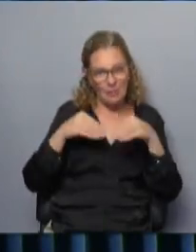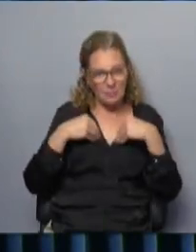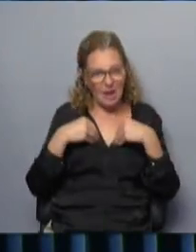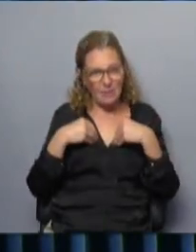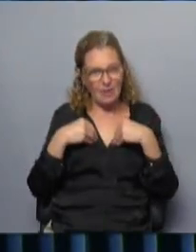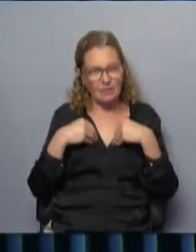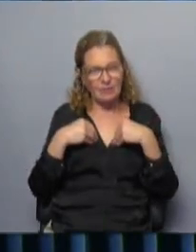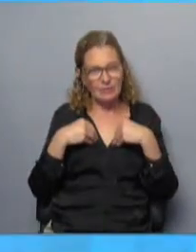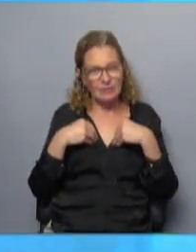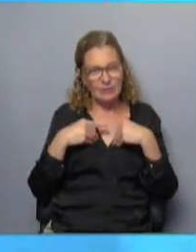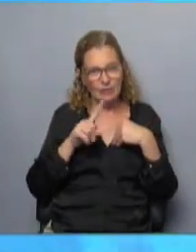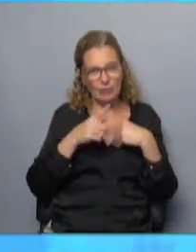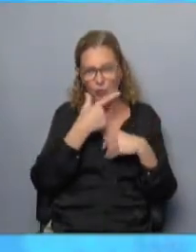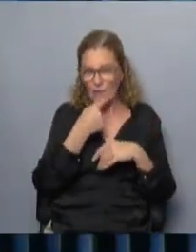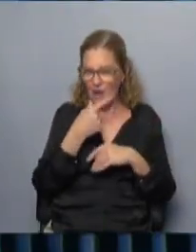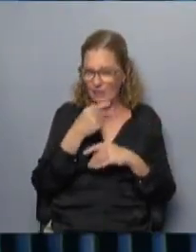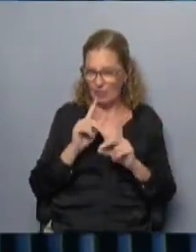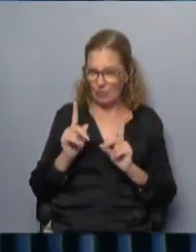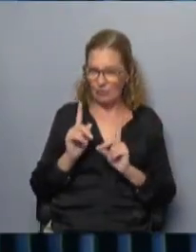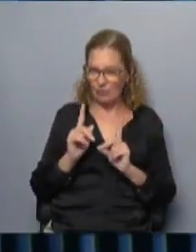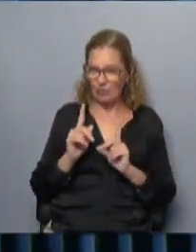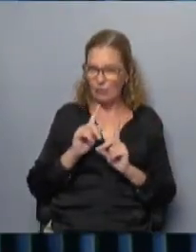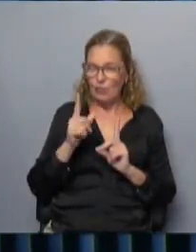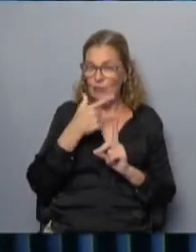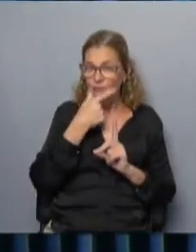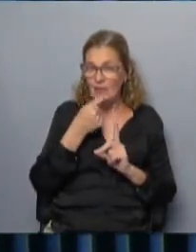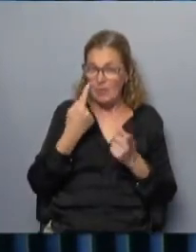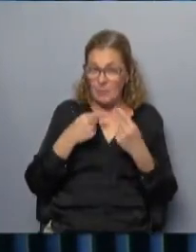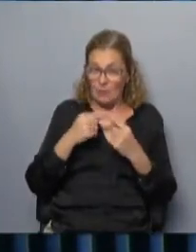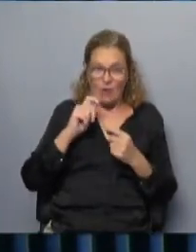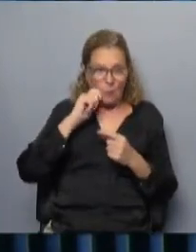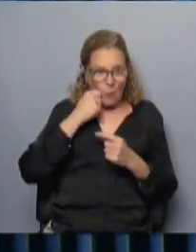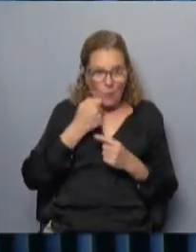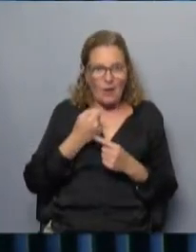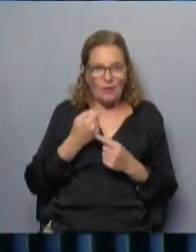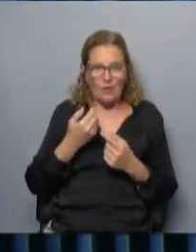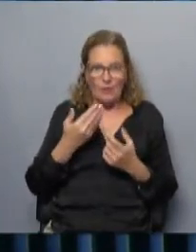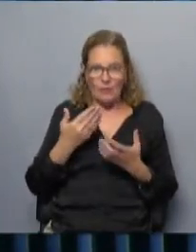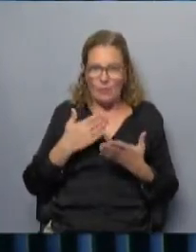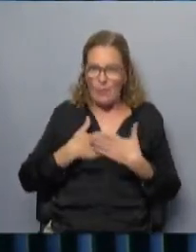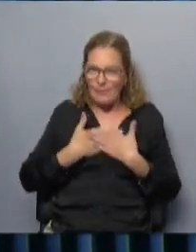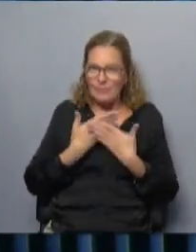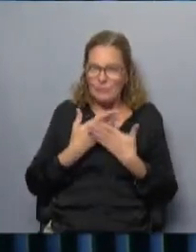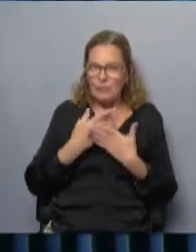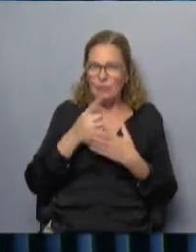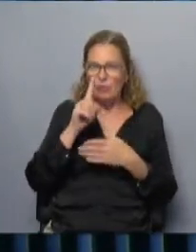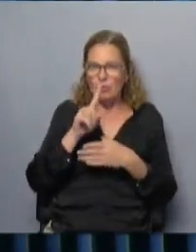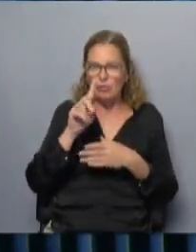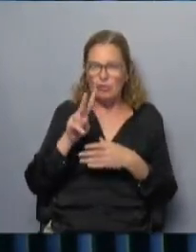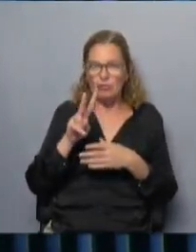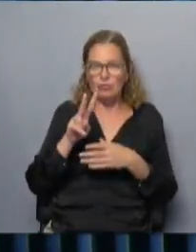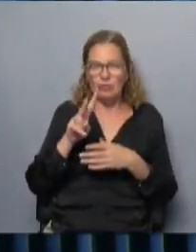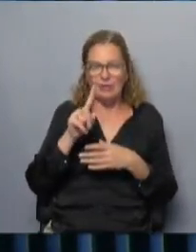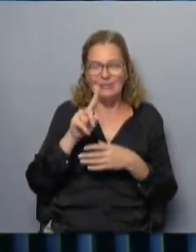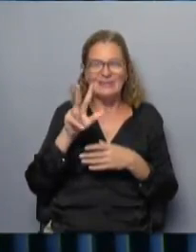eso no debe haber sido fácil supongo no no fue fácil pero fue apasionante eso yo creo que echamos en total 12 al principio que creo